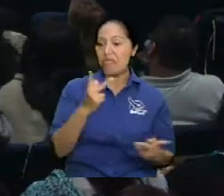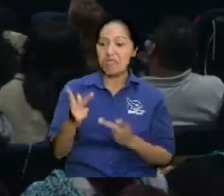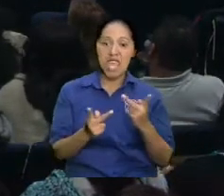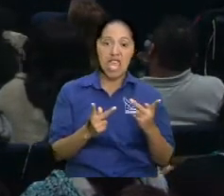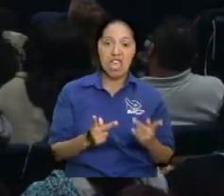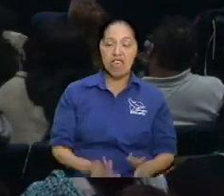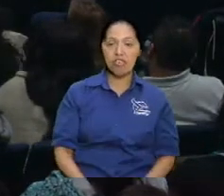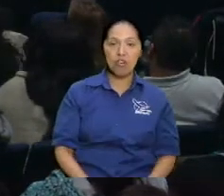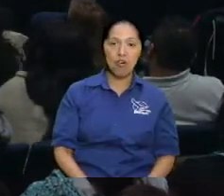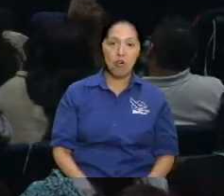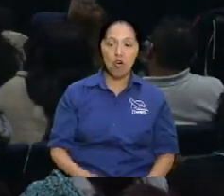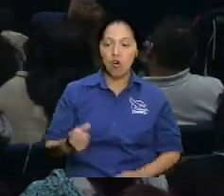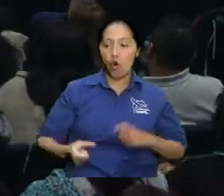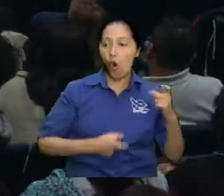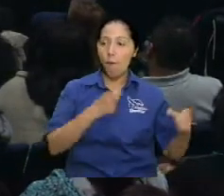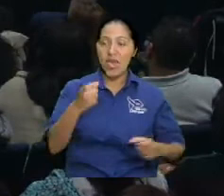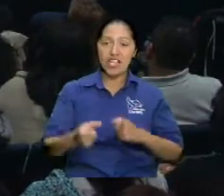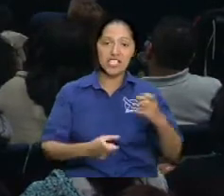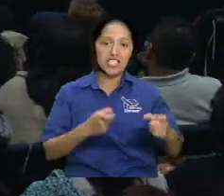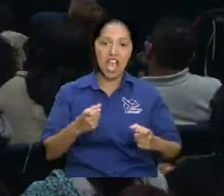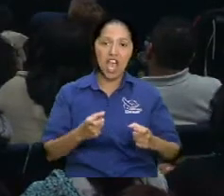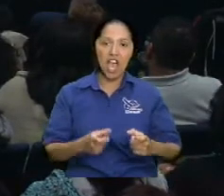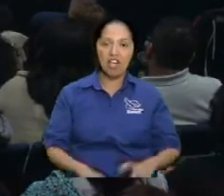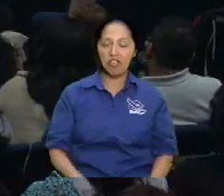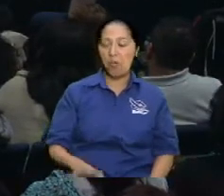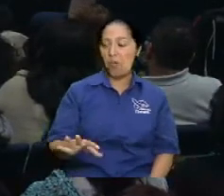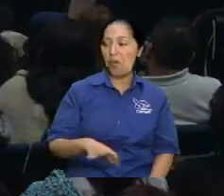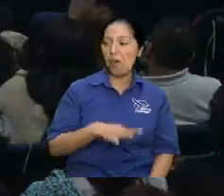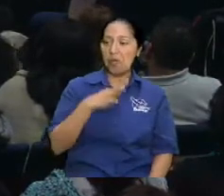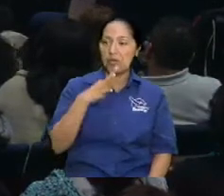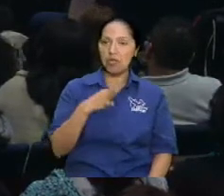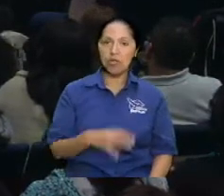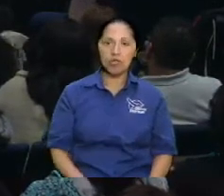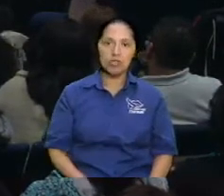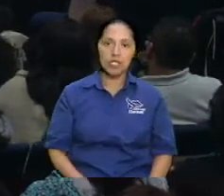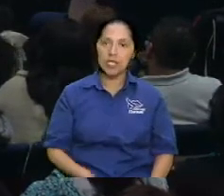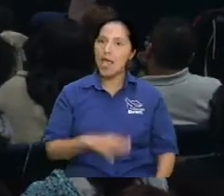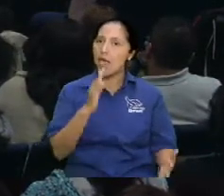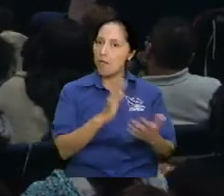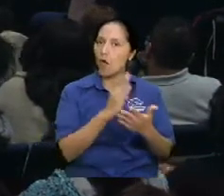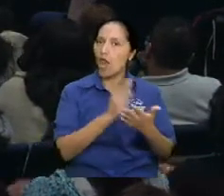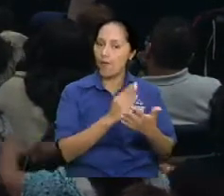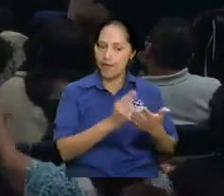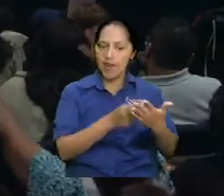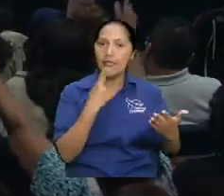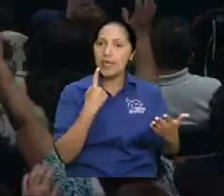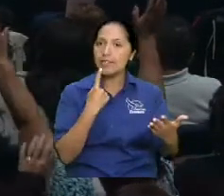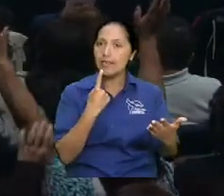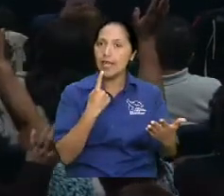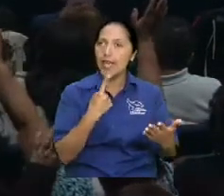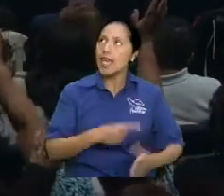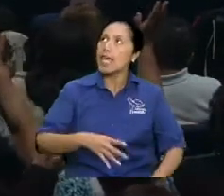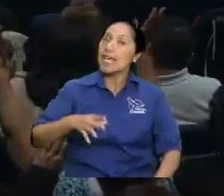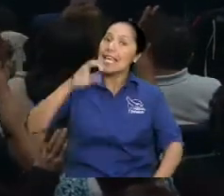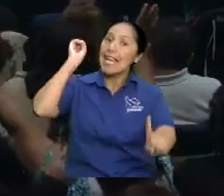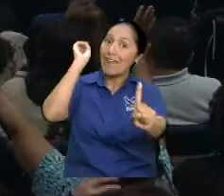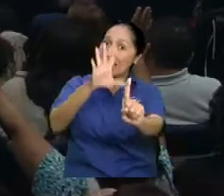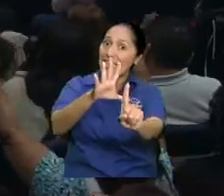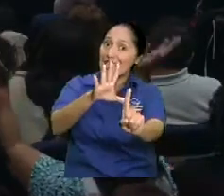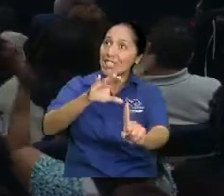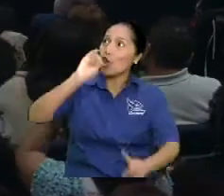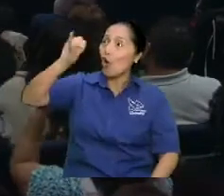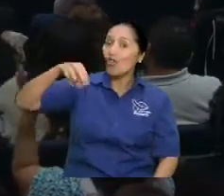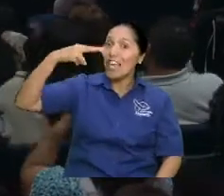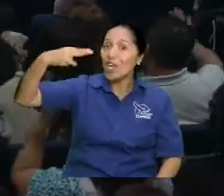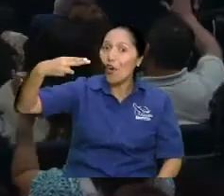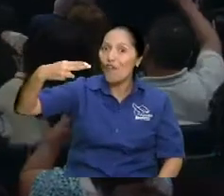La Biblia dice que la bendición de Jehová es la que enriquece y no